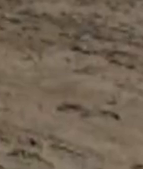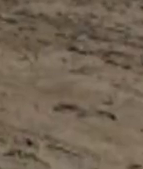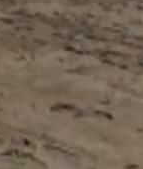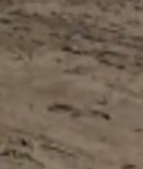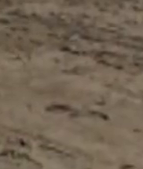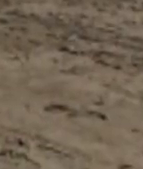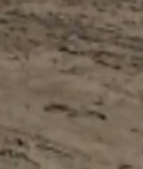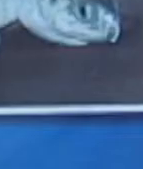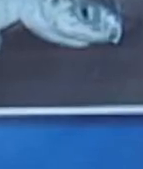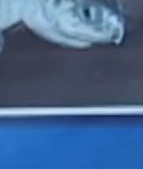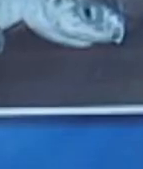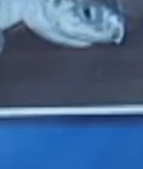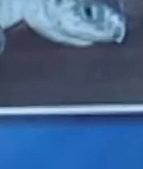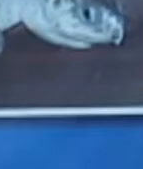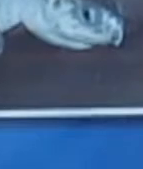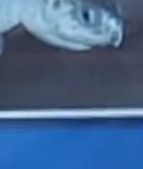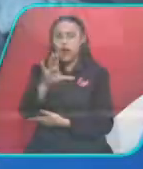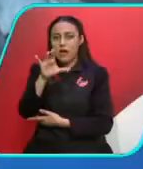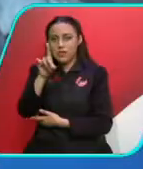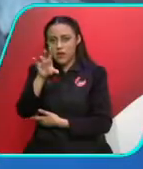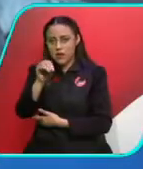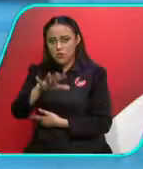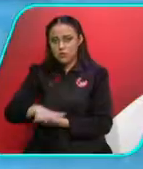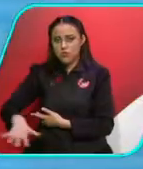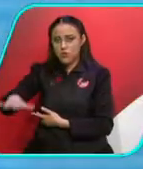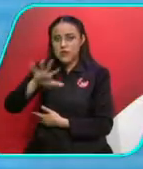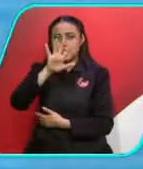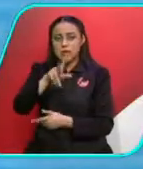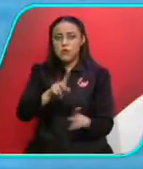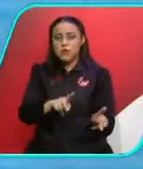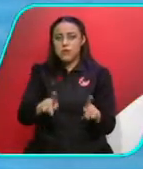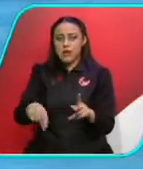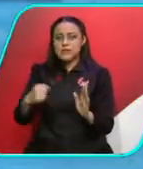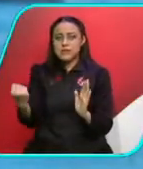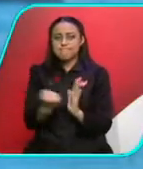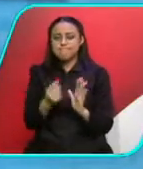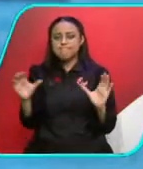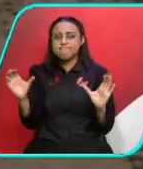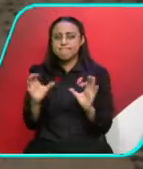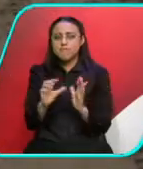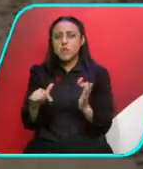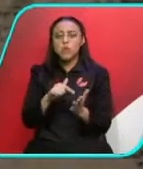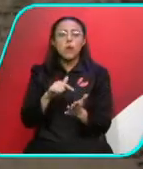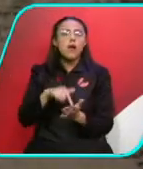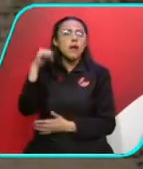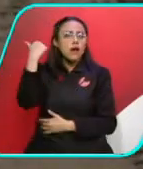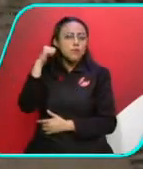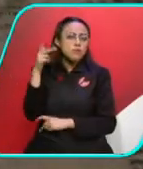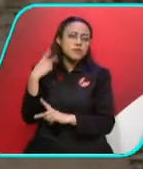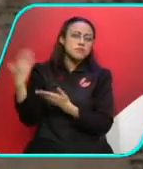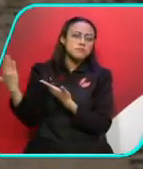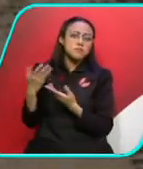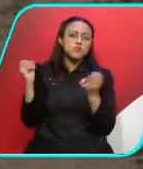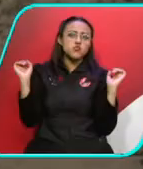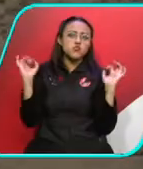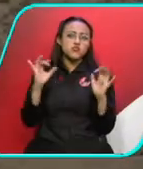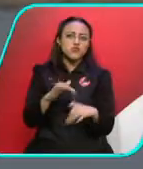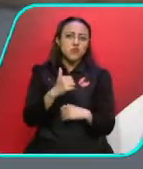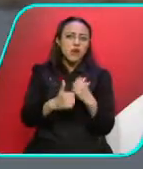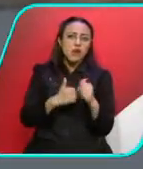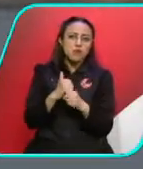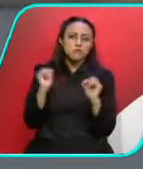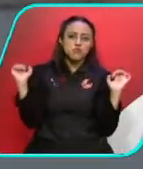Playa Revolcadero 2 ha identificado como una de las 5 playas certificadas en Acapulco, visitada por miles de turistas cada